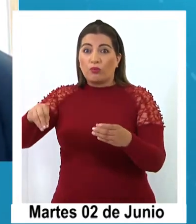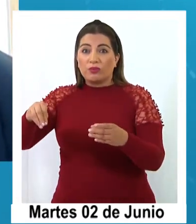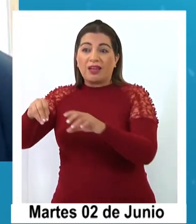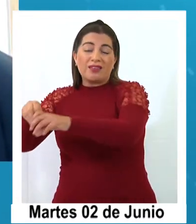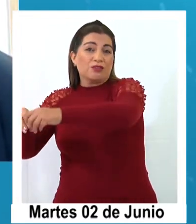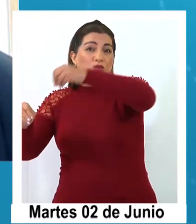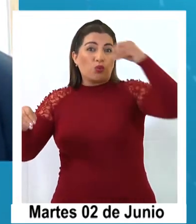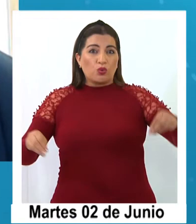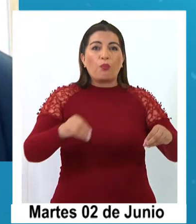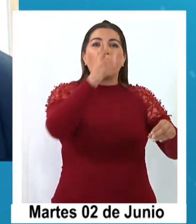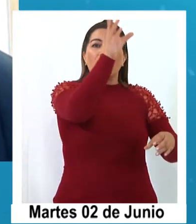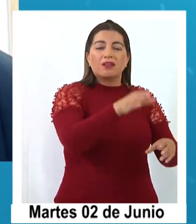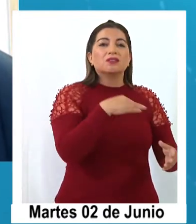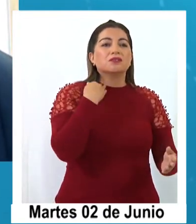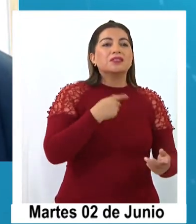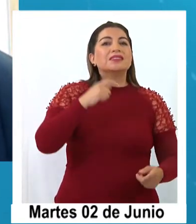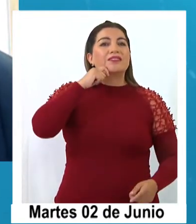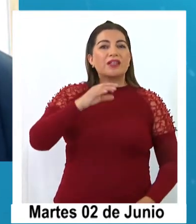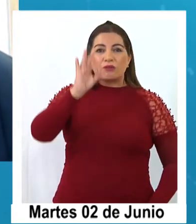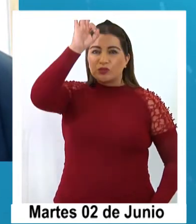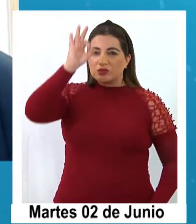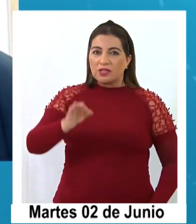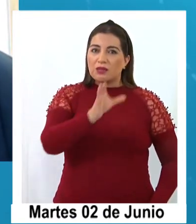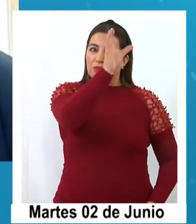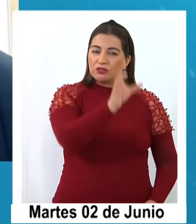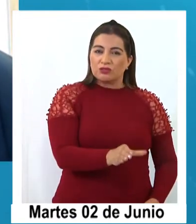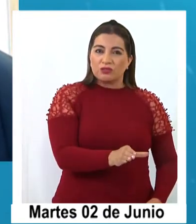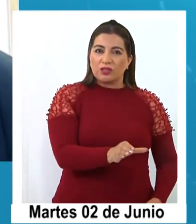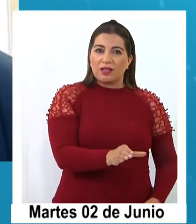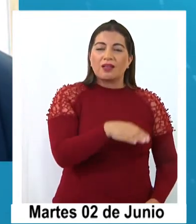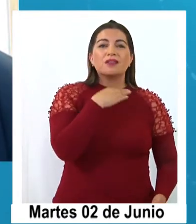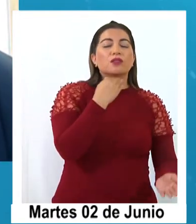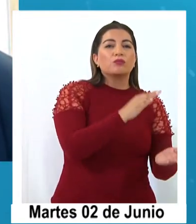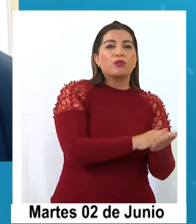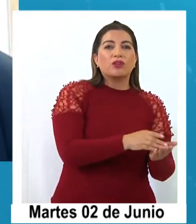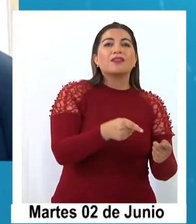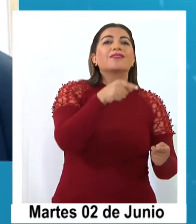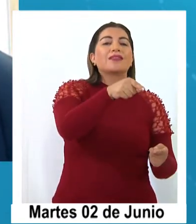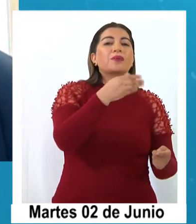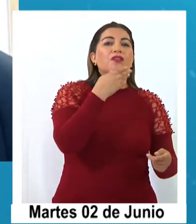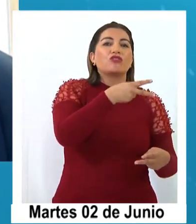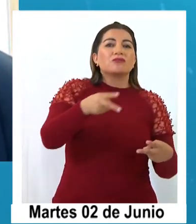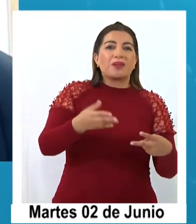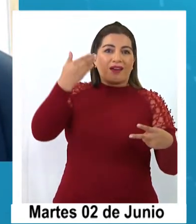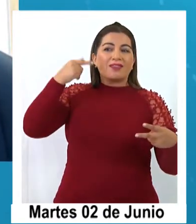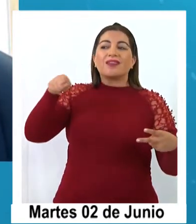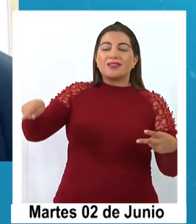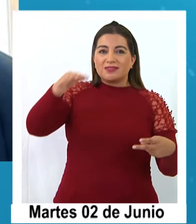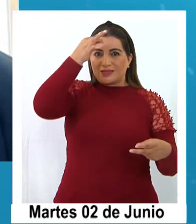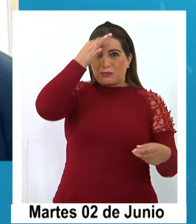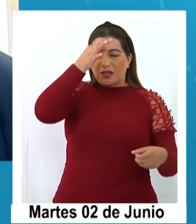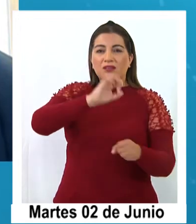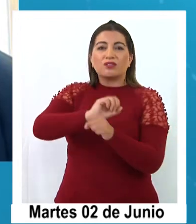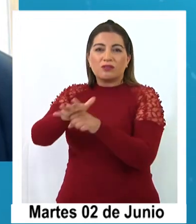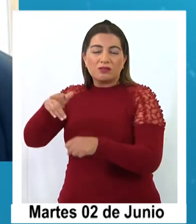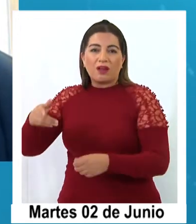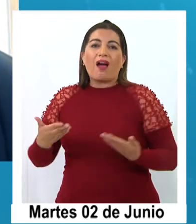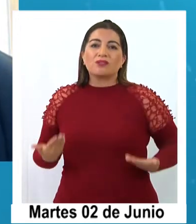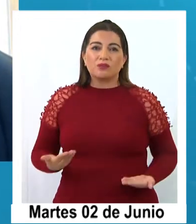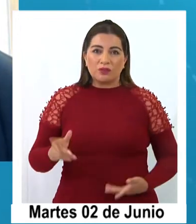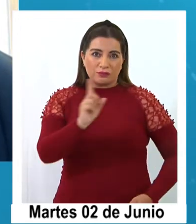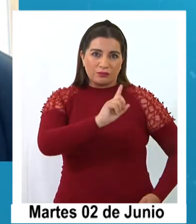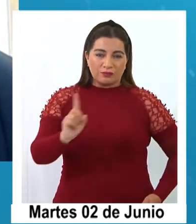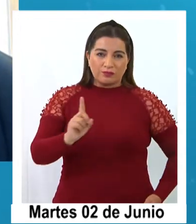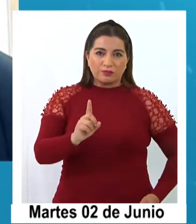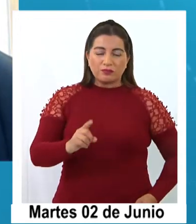atrás. Por lo tanto, yo tengo que ver el porcentaje de fallecidos respecto a las cifras de contagiados de dos semanas atrás, no de la actual, porque